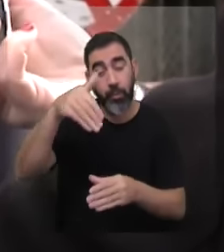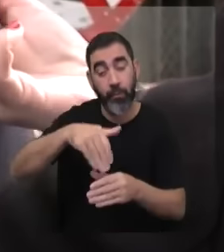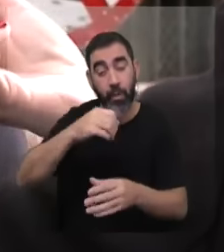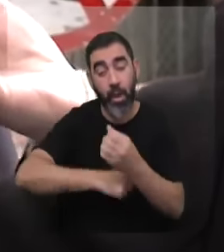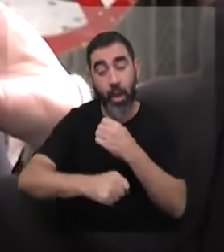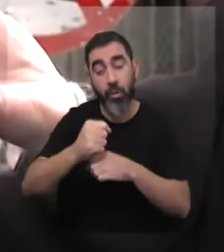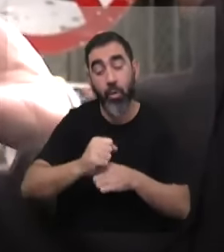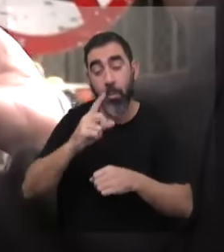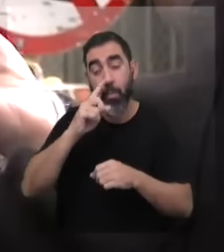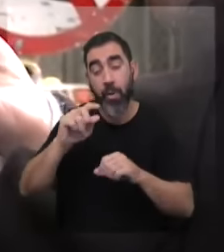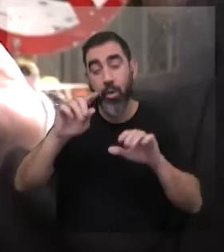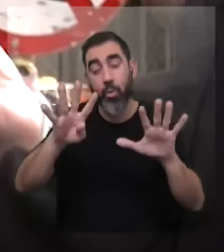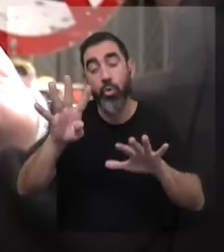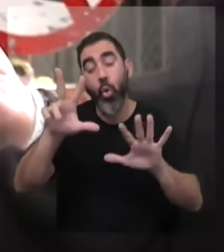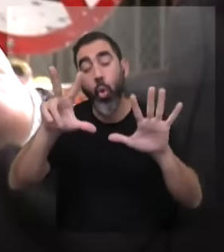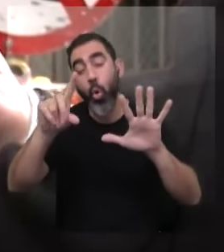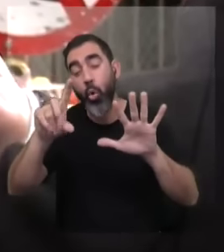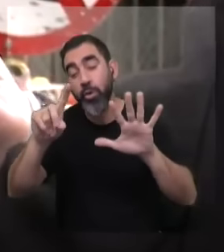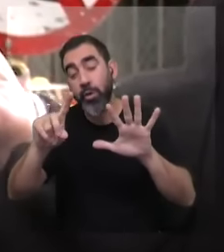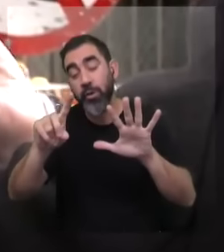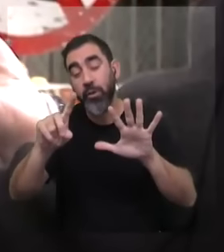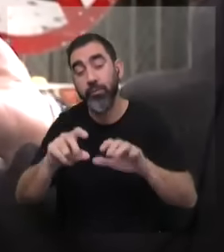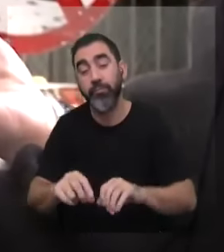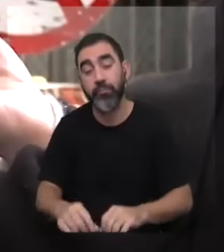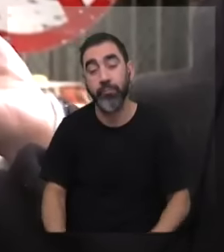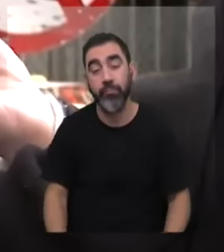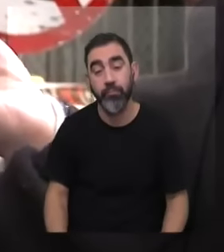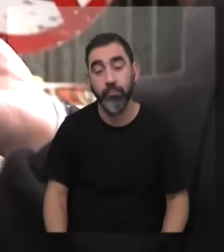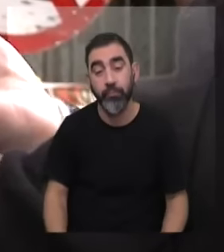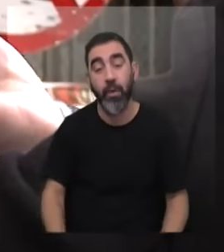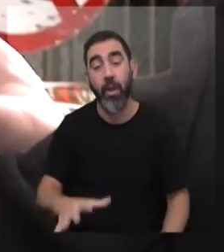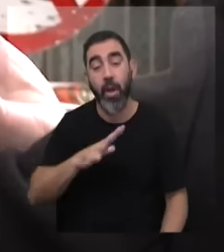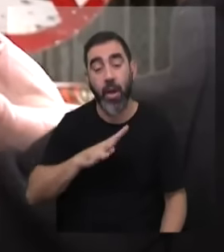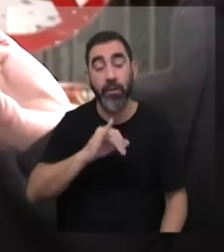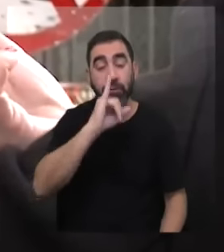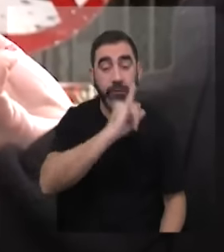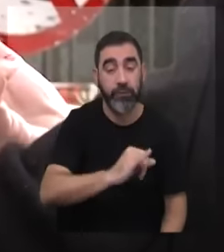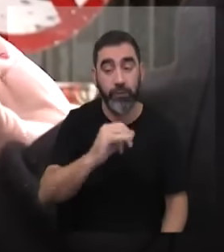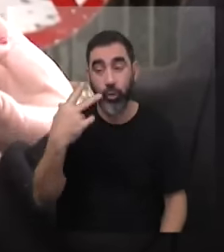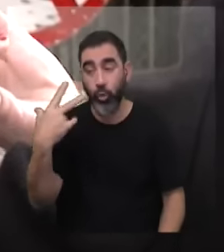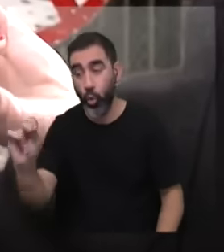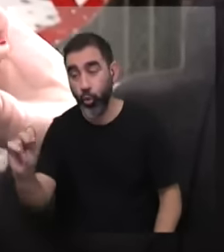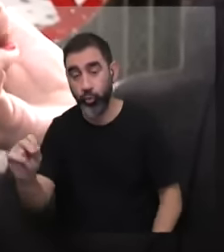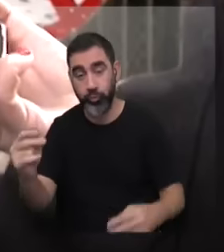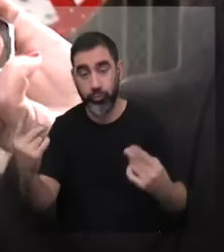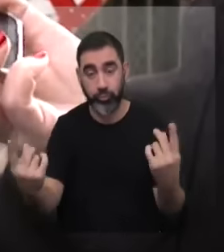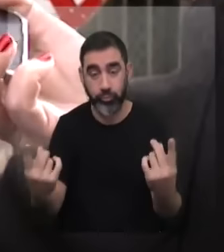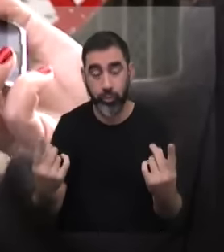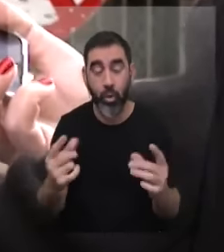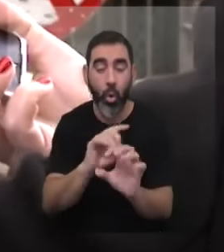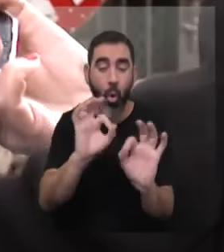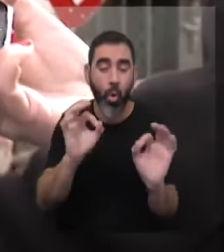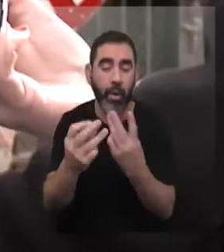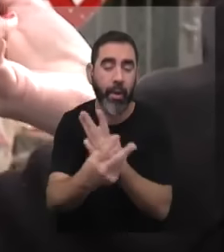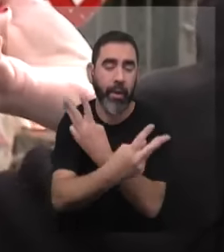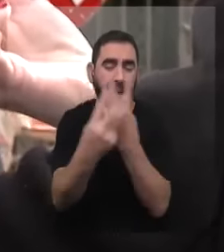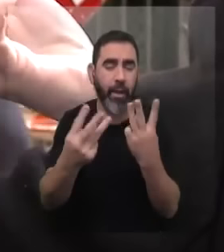año 1980 fue particular y hubo dos boletas sí y no sino Generalmente todos los